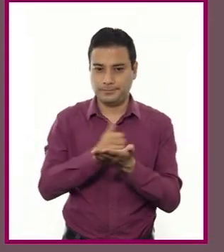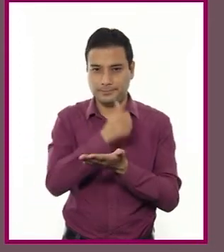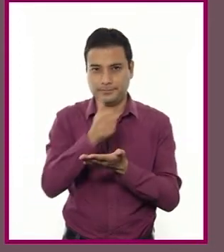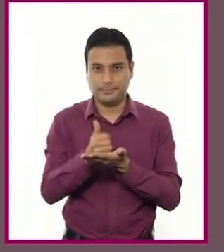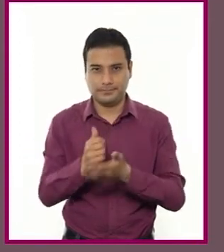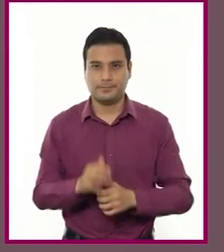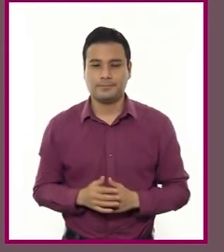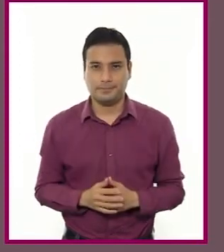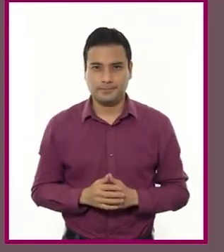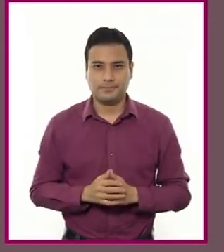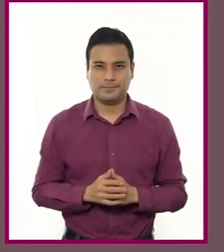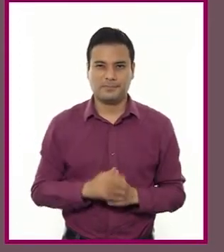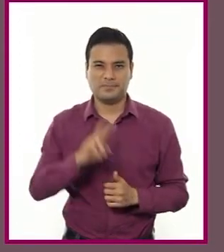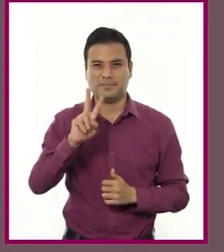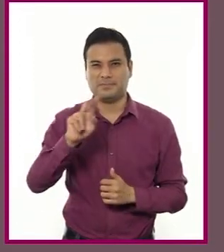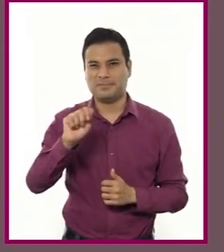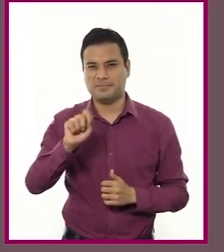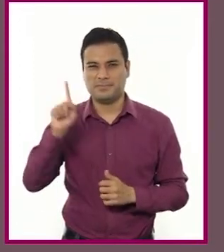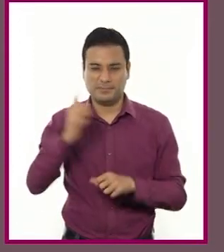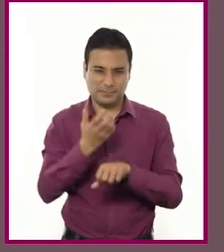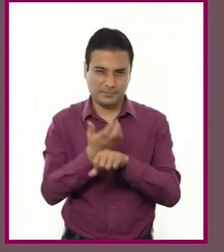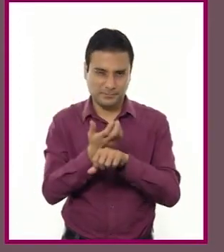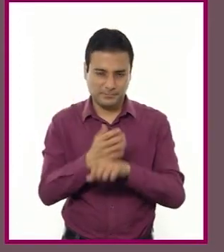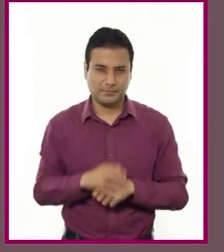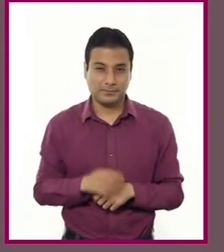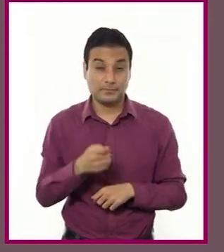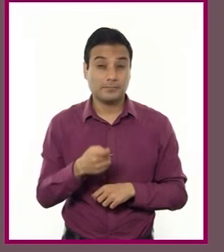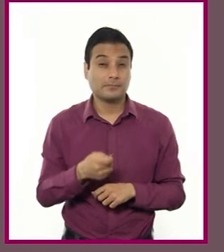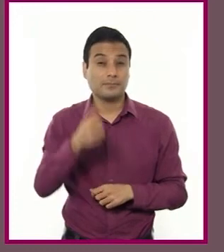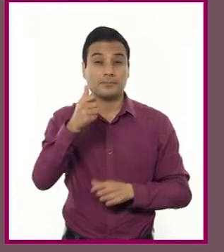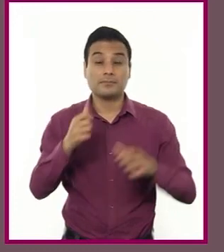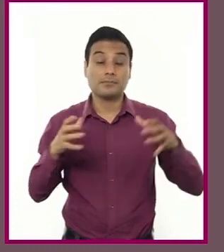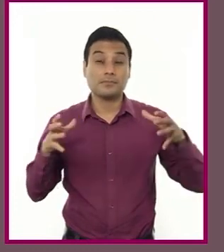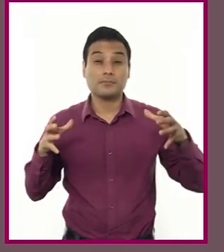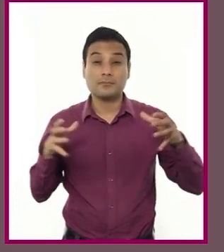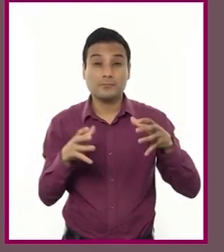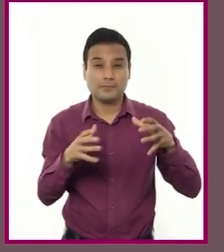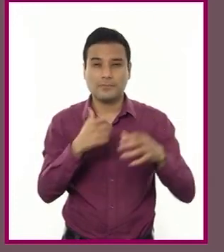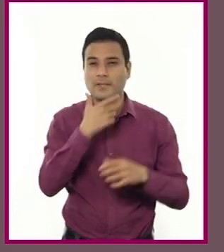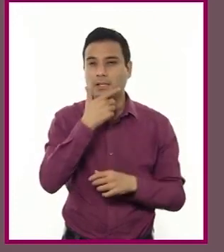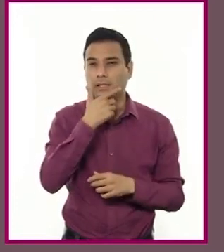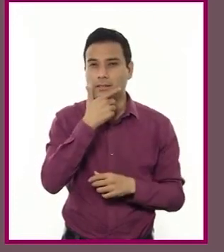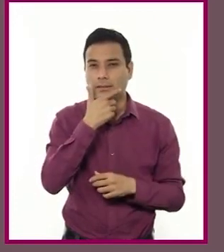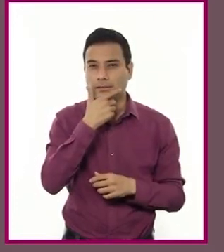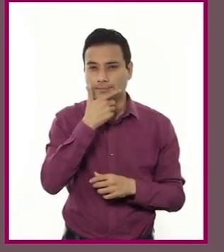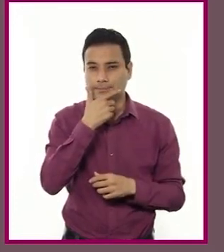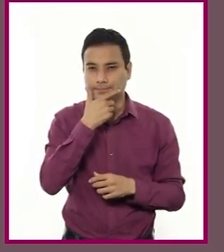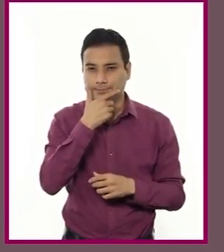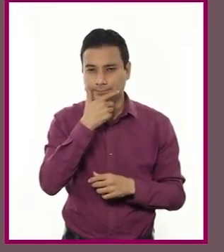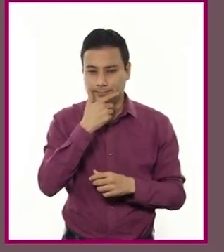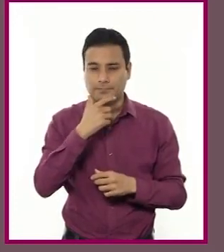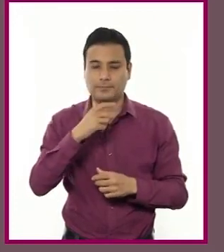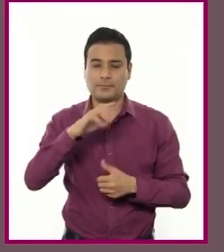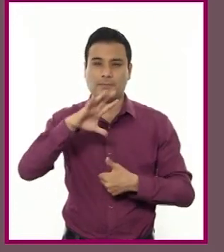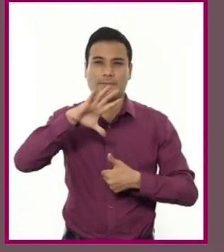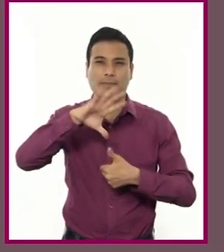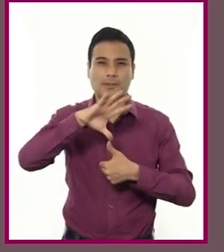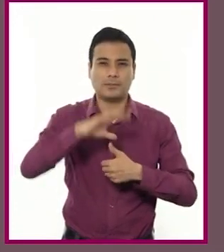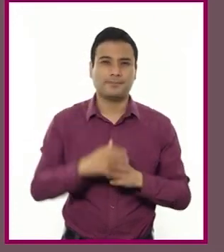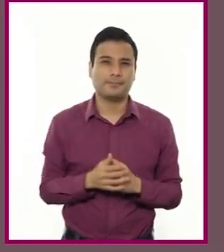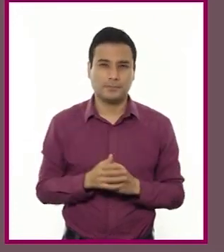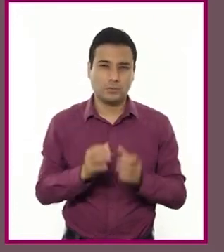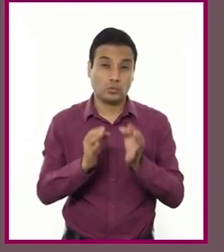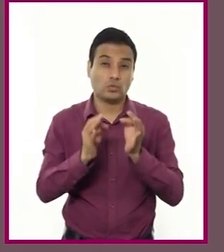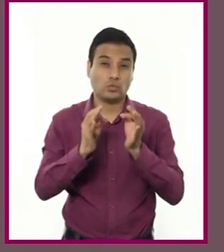Virginia, Estados Unidos de América. Fue la primera comunidad permanente inglesa en América del Norte y la fundadora de lo que